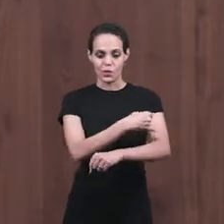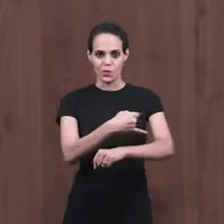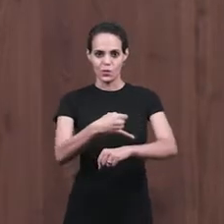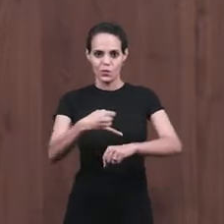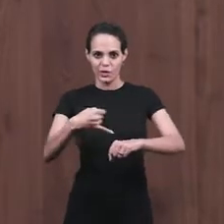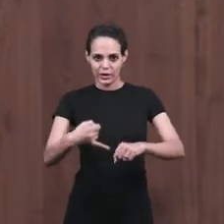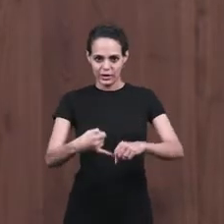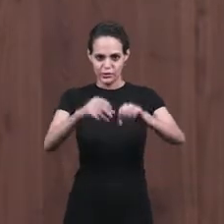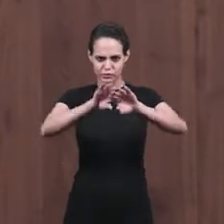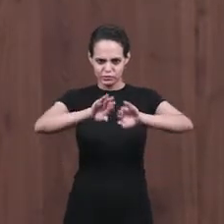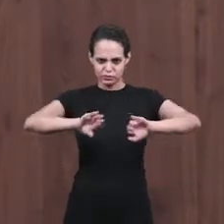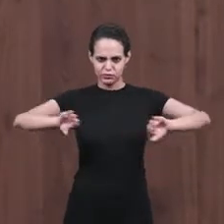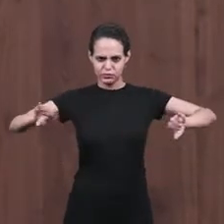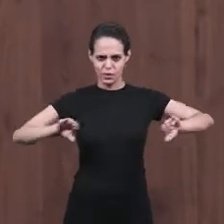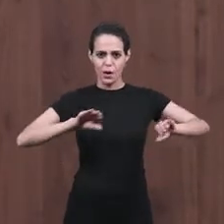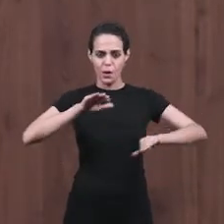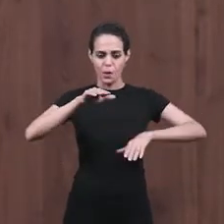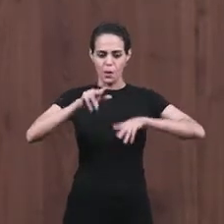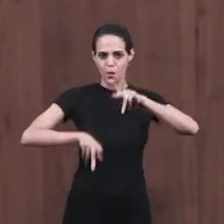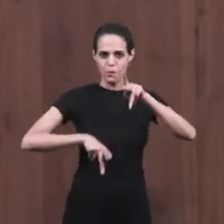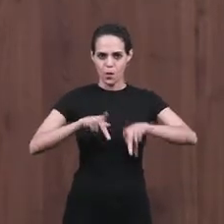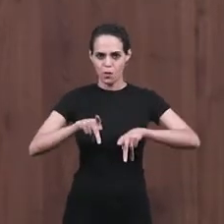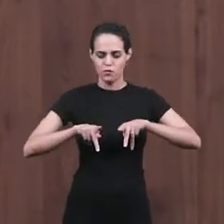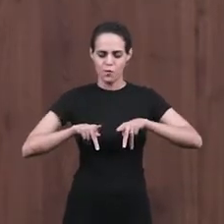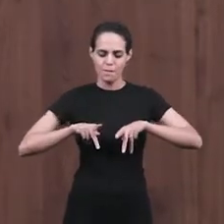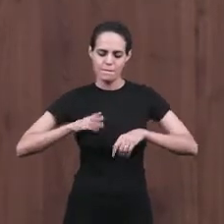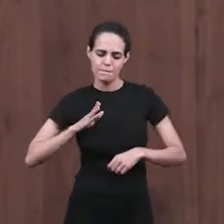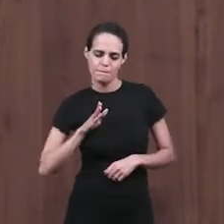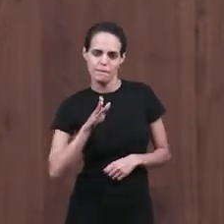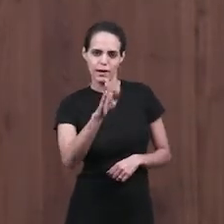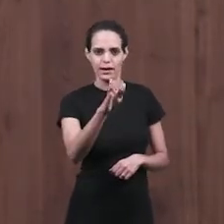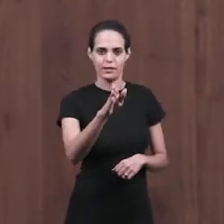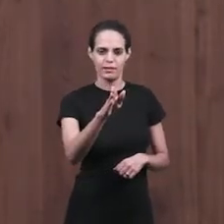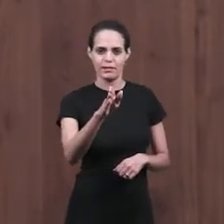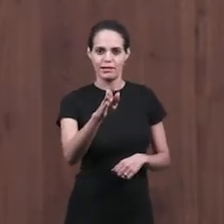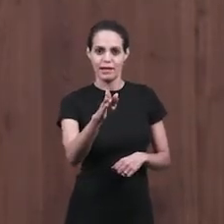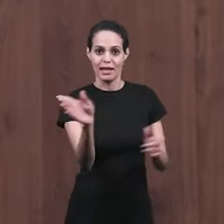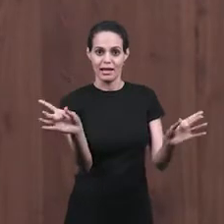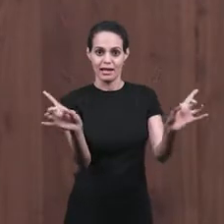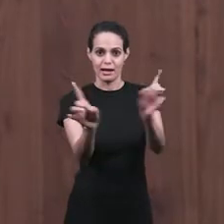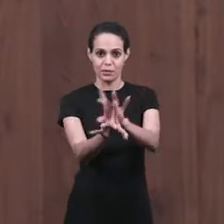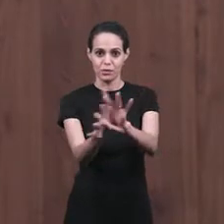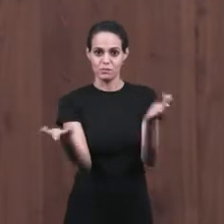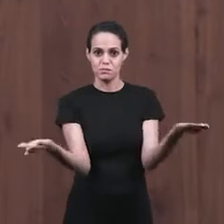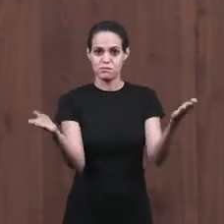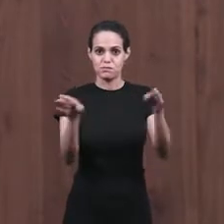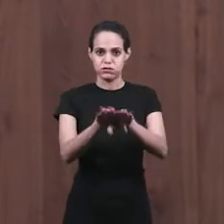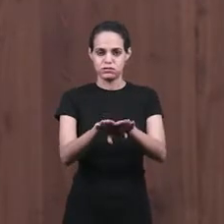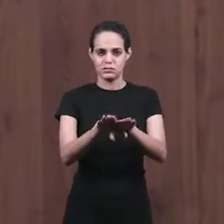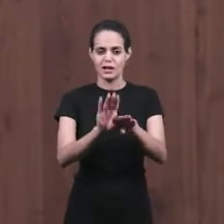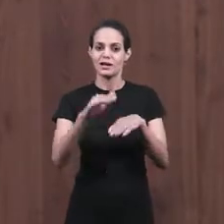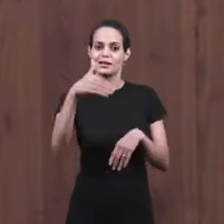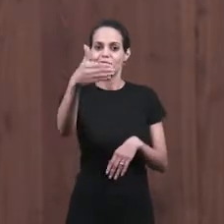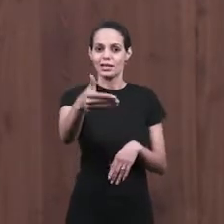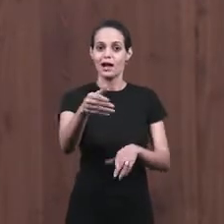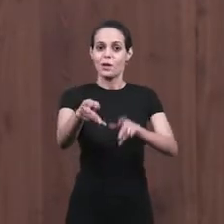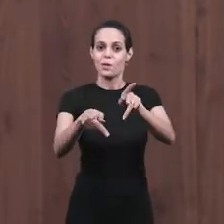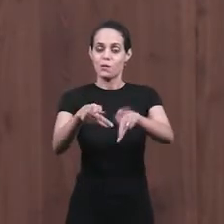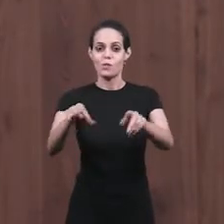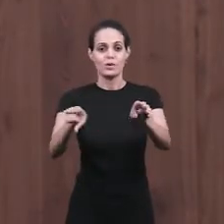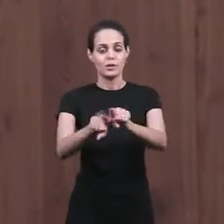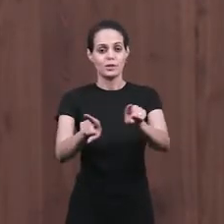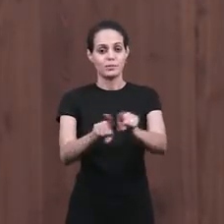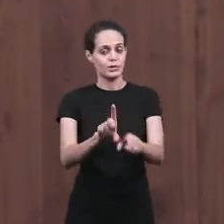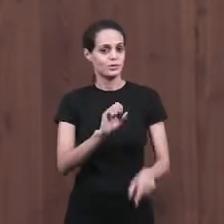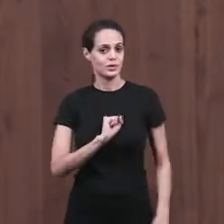y el río se cerró y volvió a correr el agua. Ahí esa historia, intermedios, tiene una gran lección